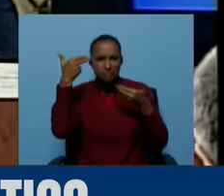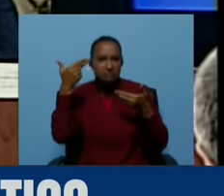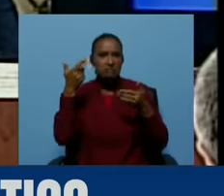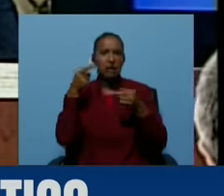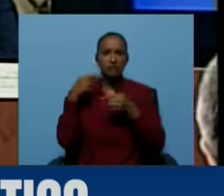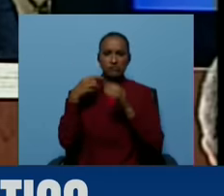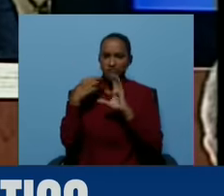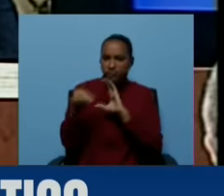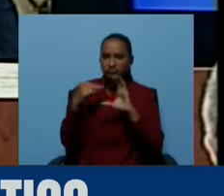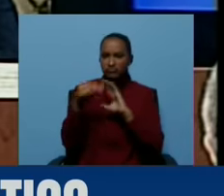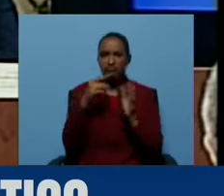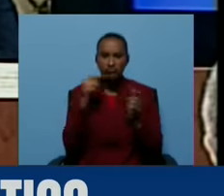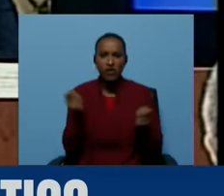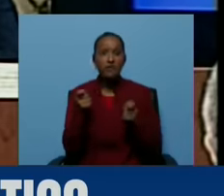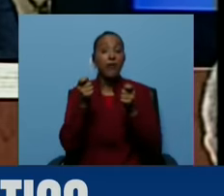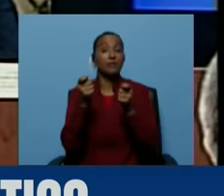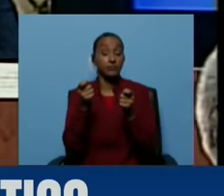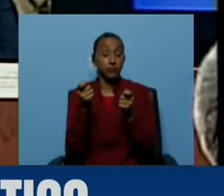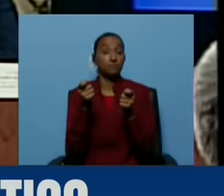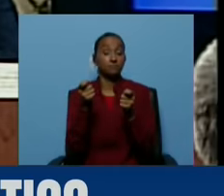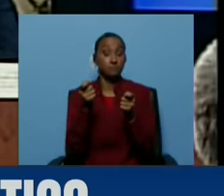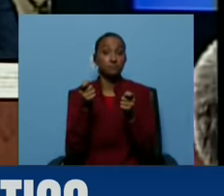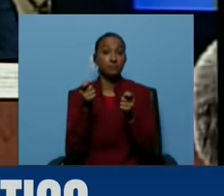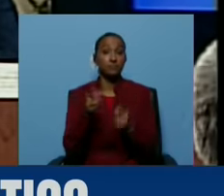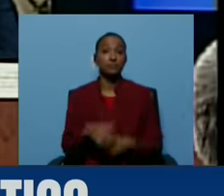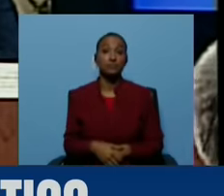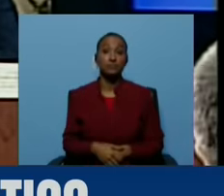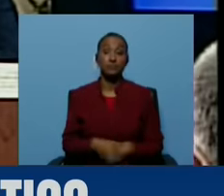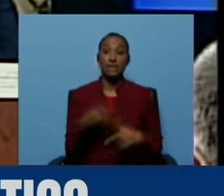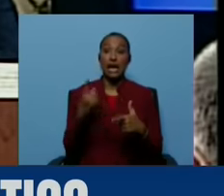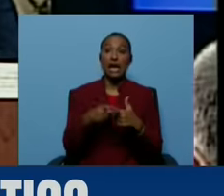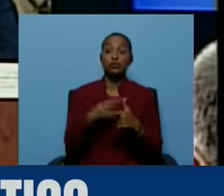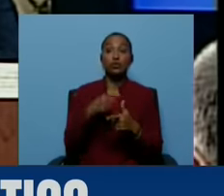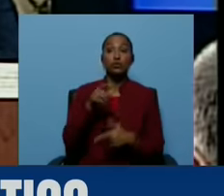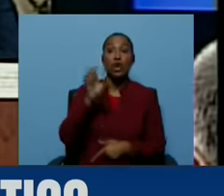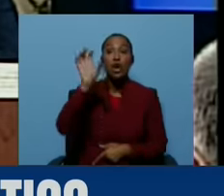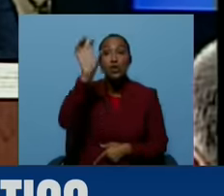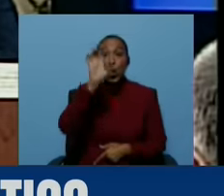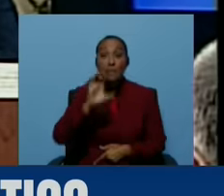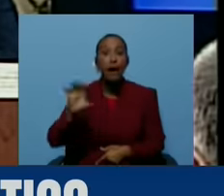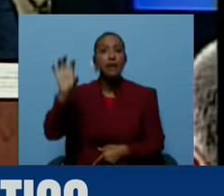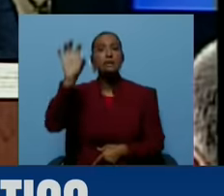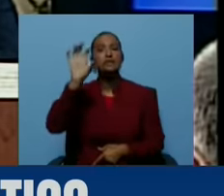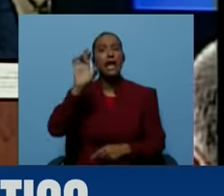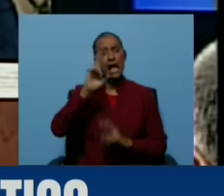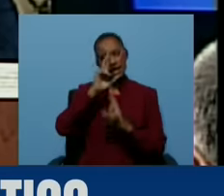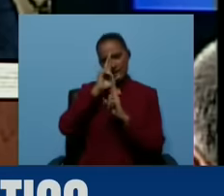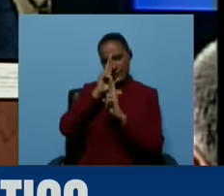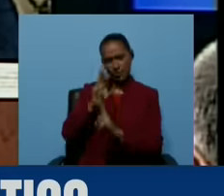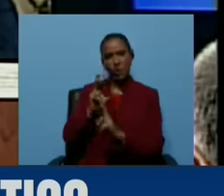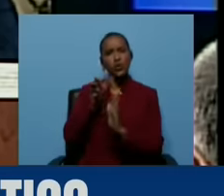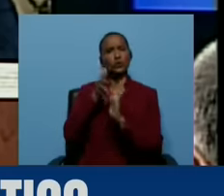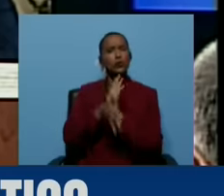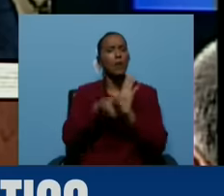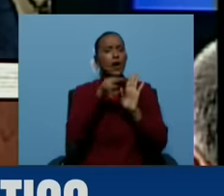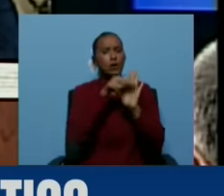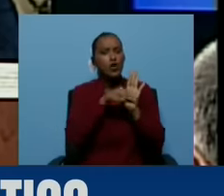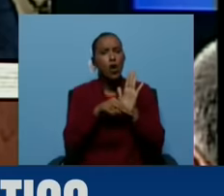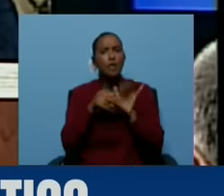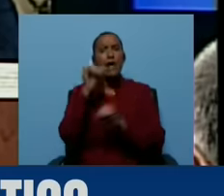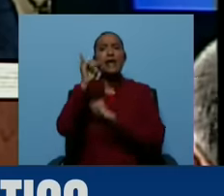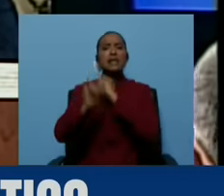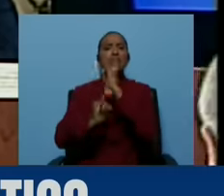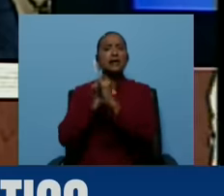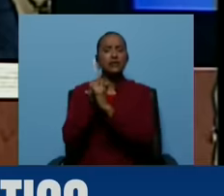Los países que somos respetuosos de la legalidad internacional tendríamos que abrir un proceso